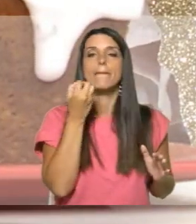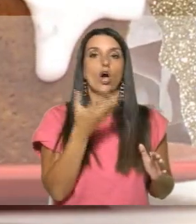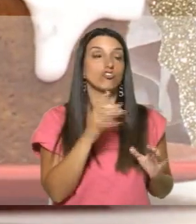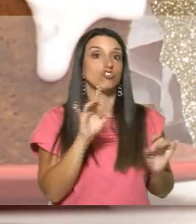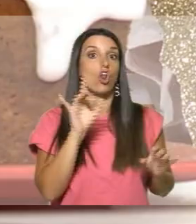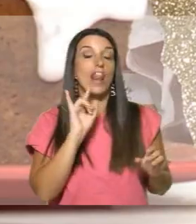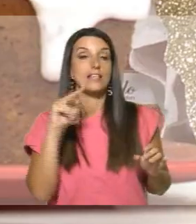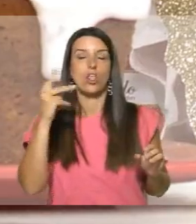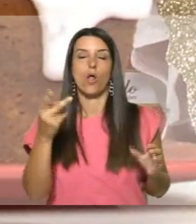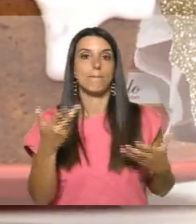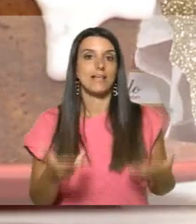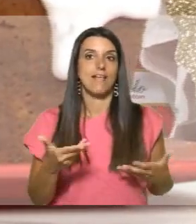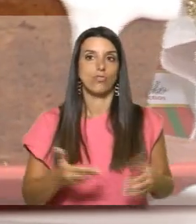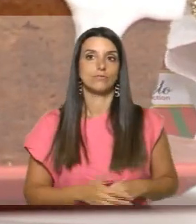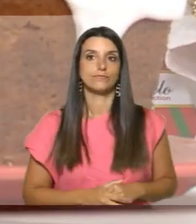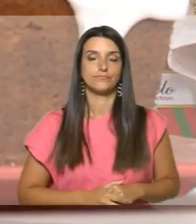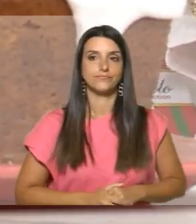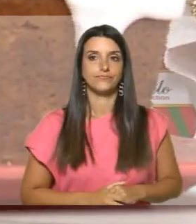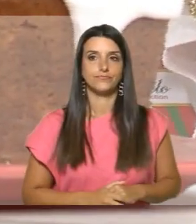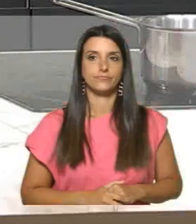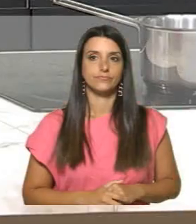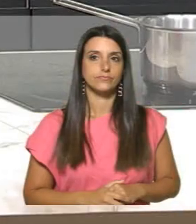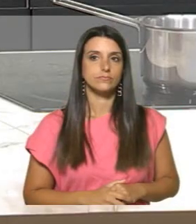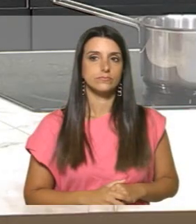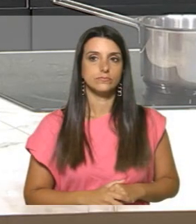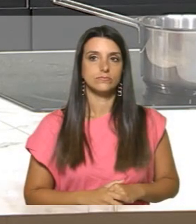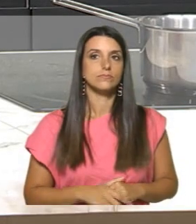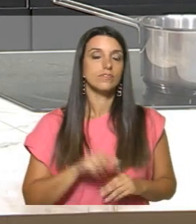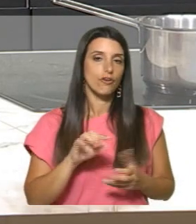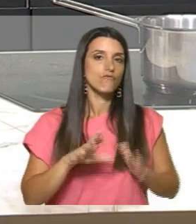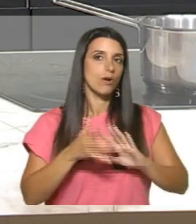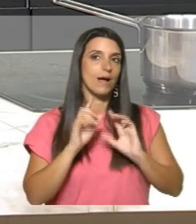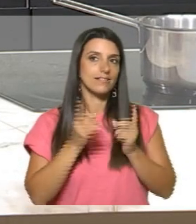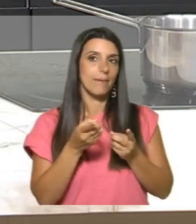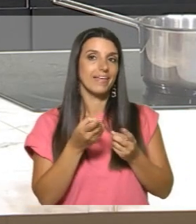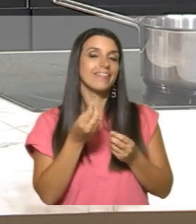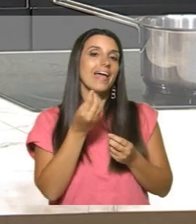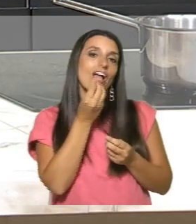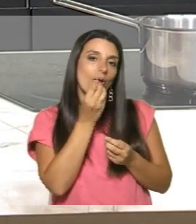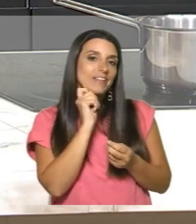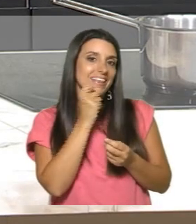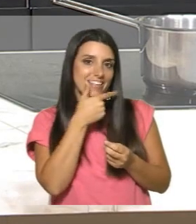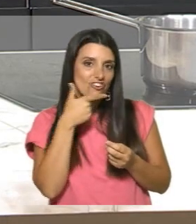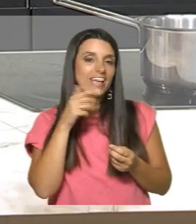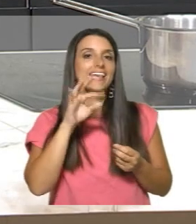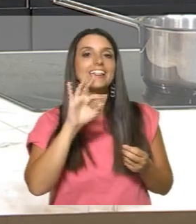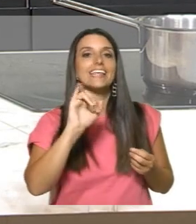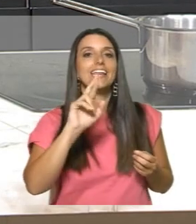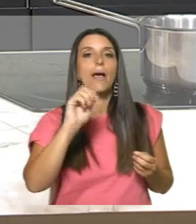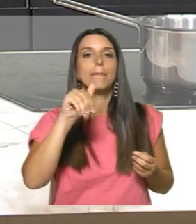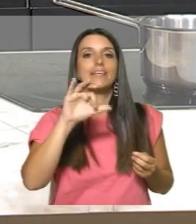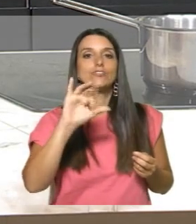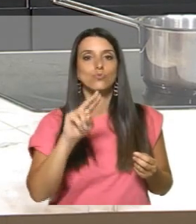crema de leche. Claro. Mira, ahí vamos. Y es una manera de que sea un tiramisú también. Mira, ahí